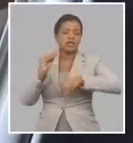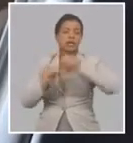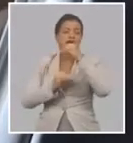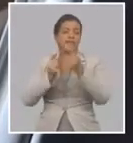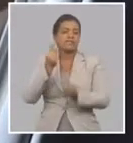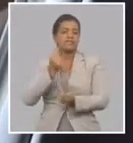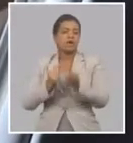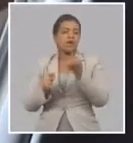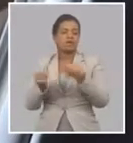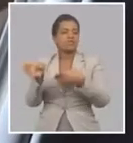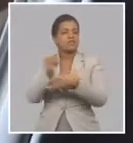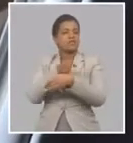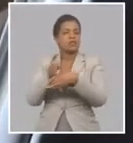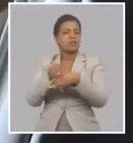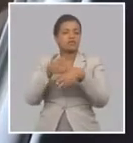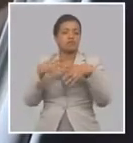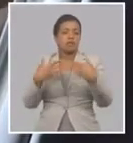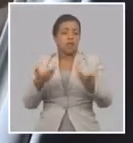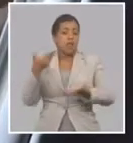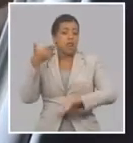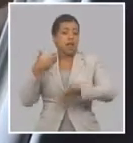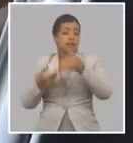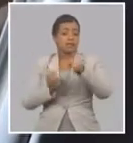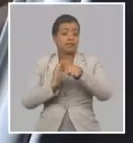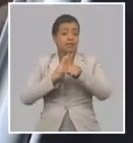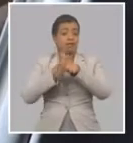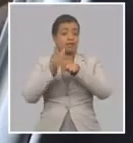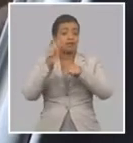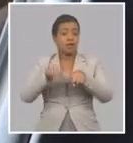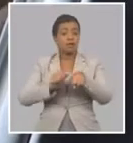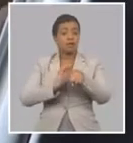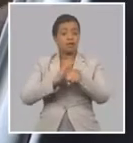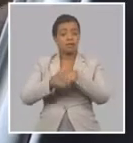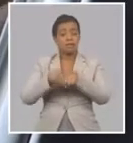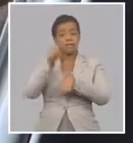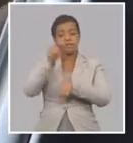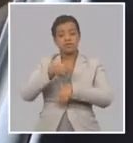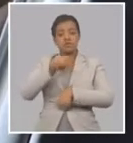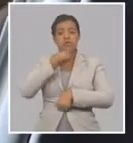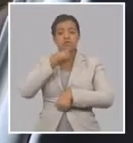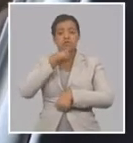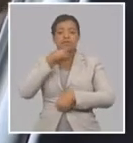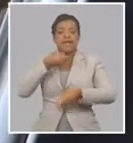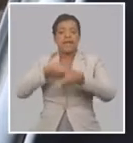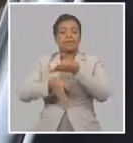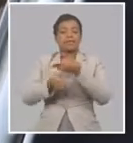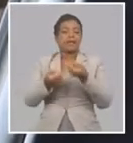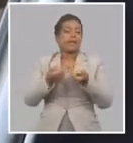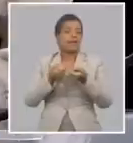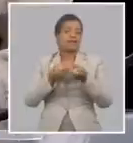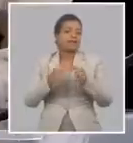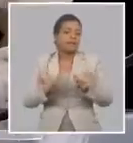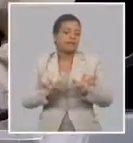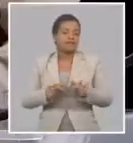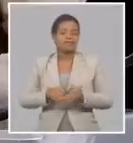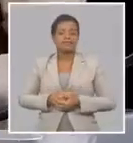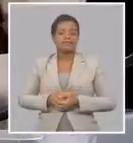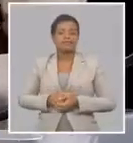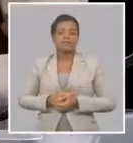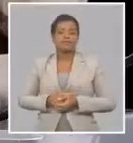cuál es la diferencia entre lo que el pasajero puede subir en el avión y lo que el pasajero puede entrar gratis al país